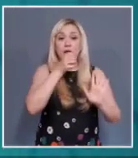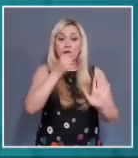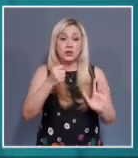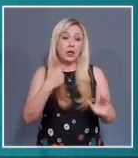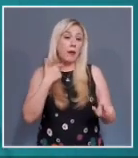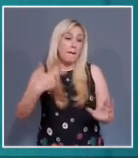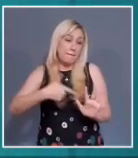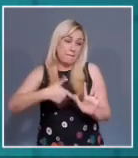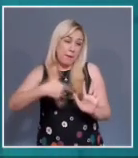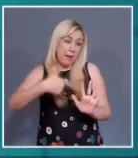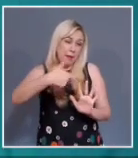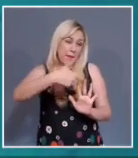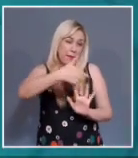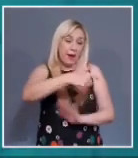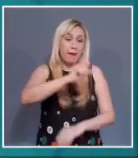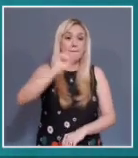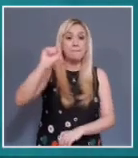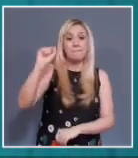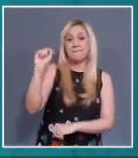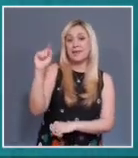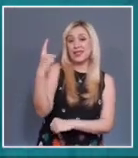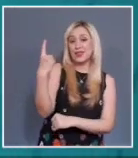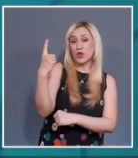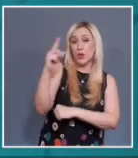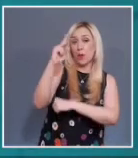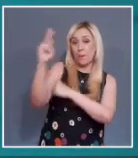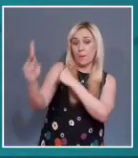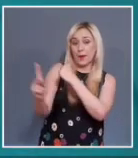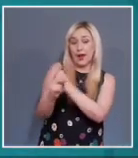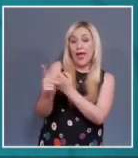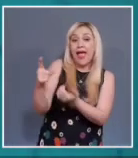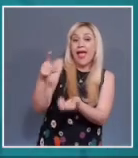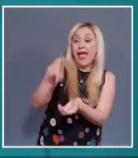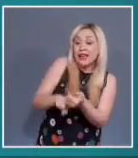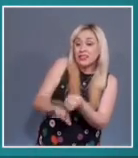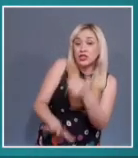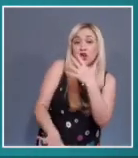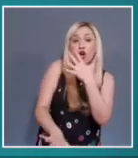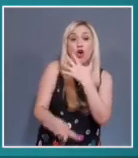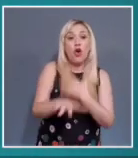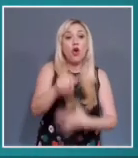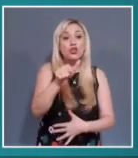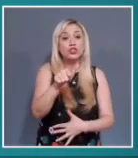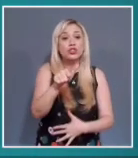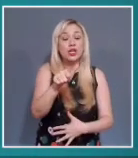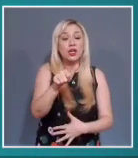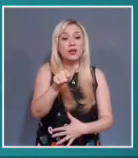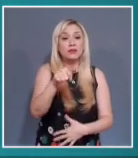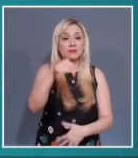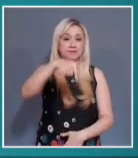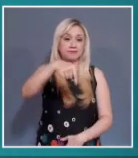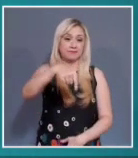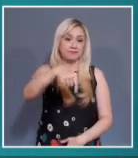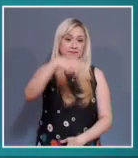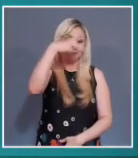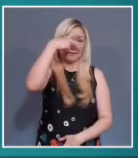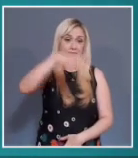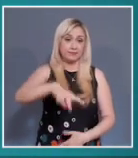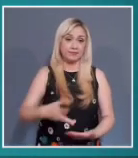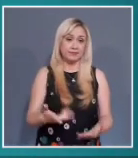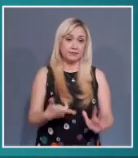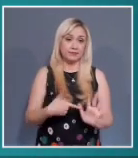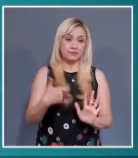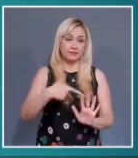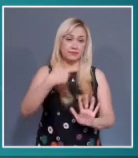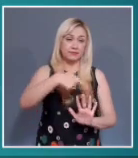21 países, de los cuales 11 de estos crímenes se cometieron en México.